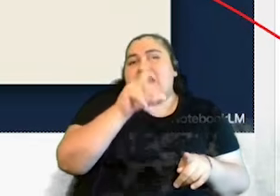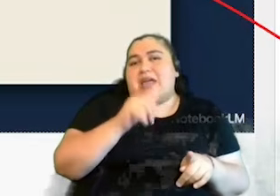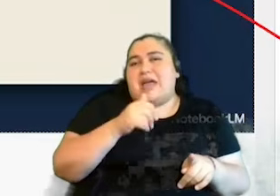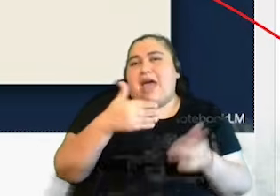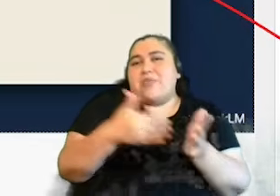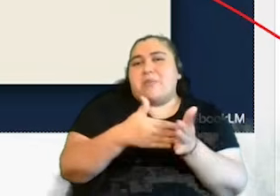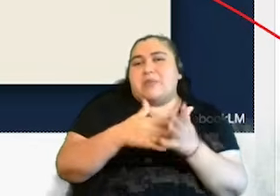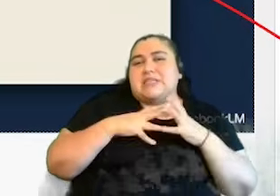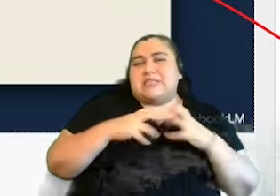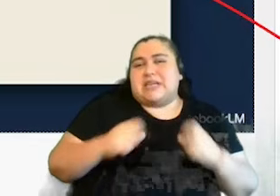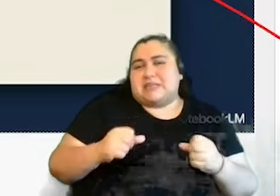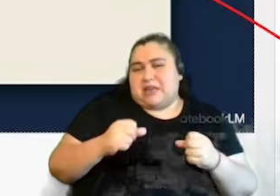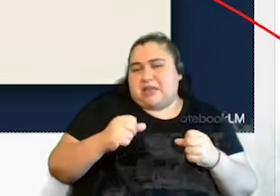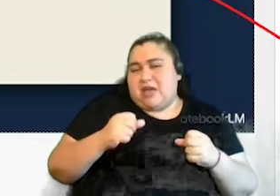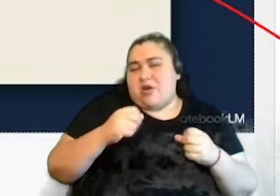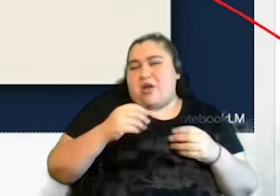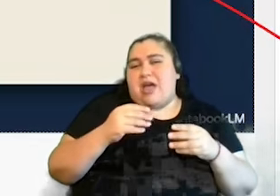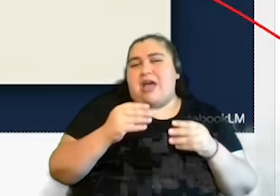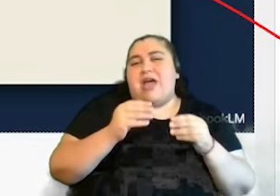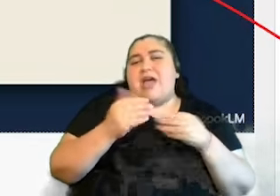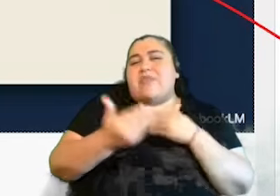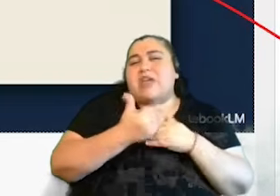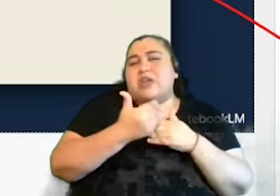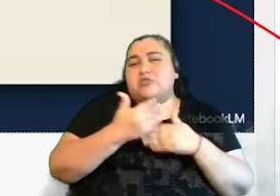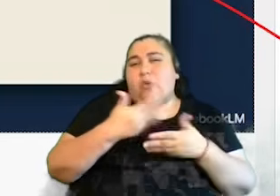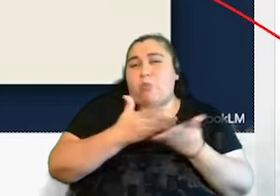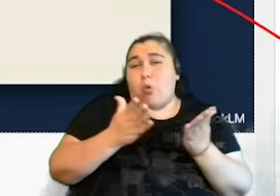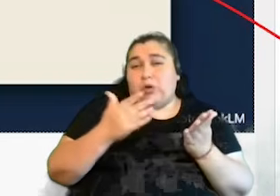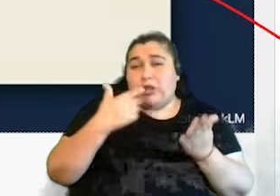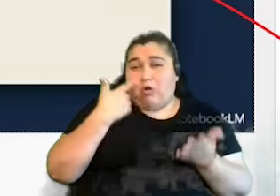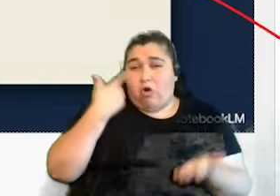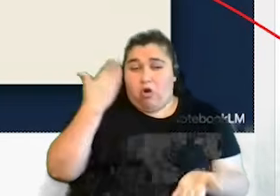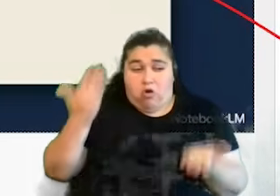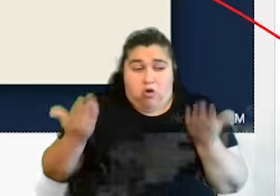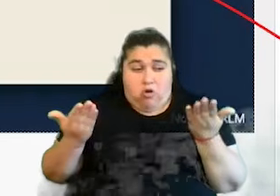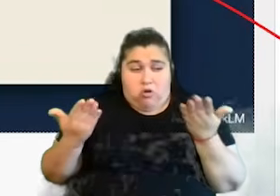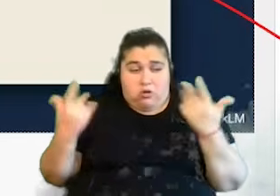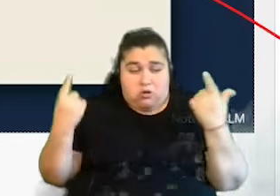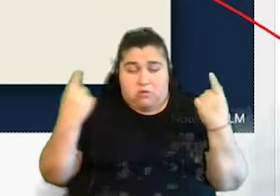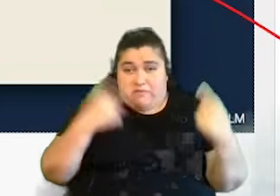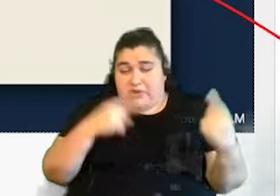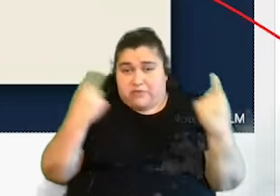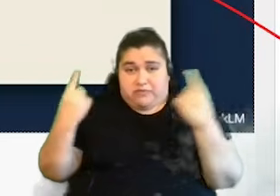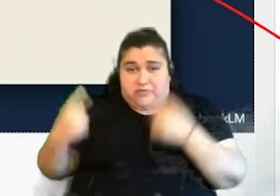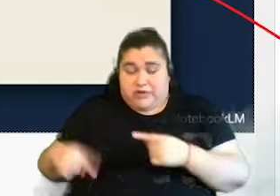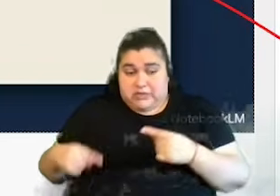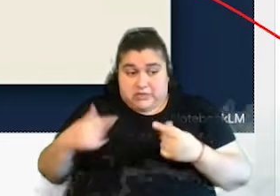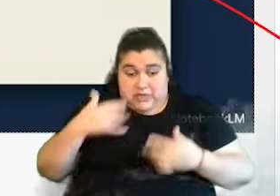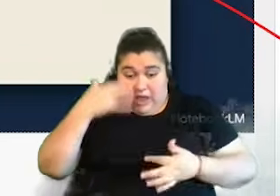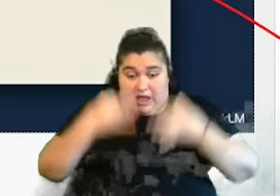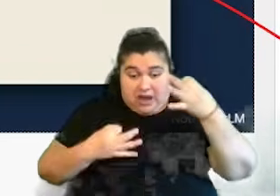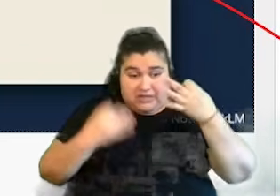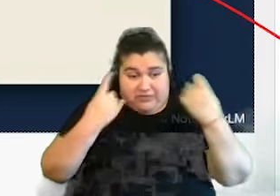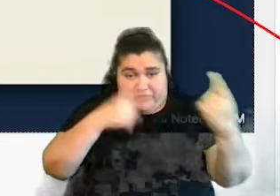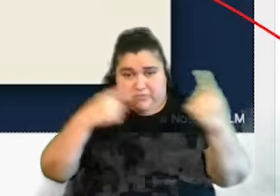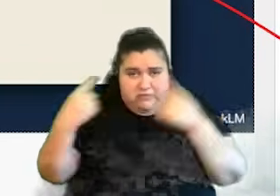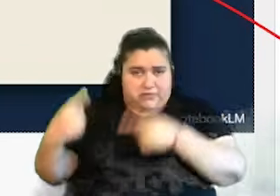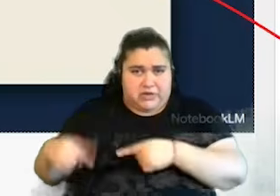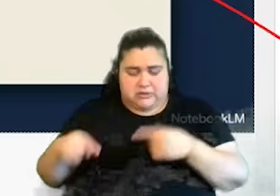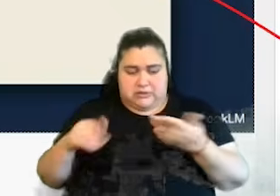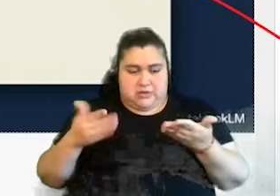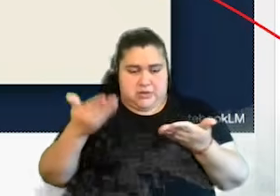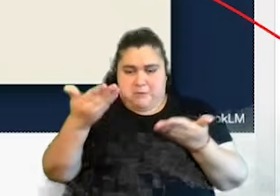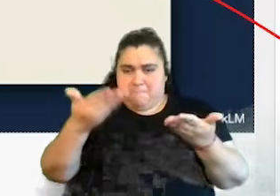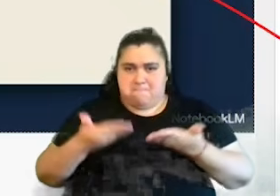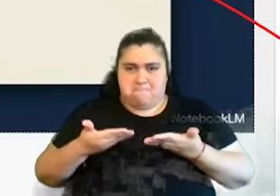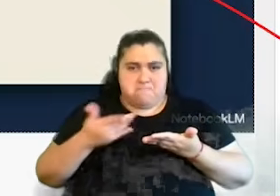bueno, entonces, si el mismo fisco tiene contradicciones o no está del todo a las pautas determinadas, no correspondería hacer la